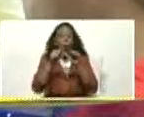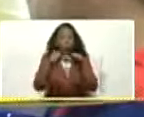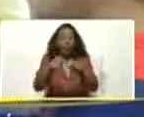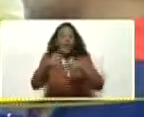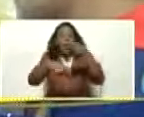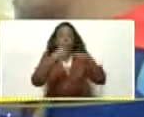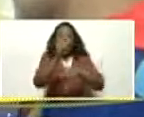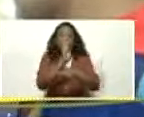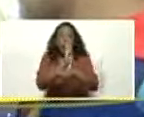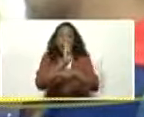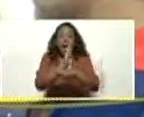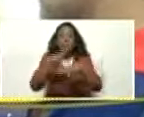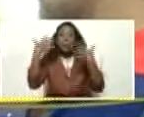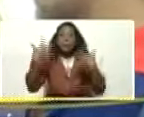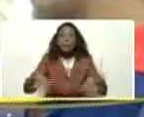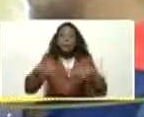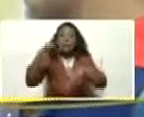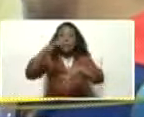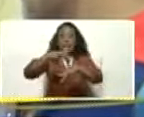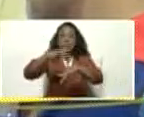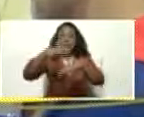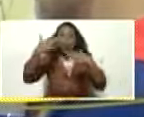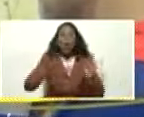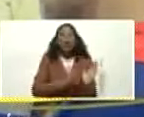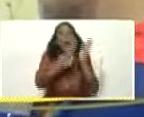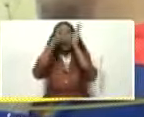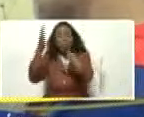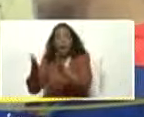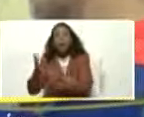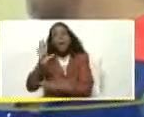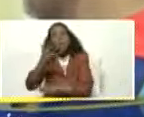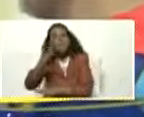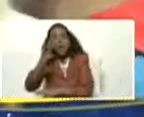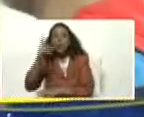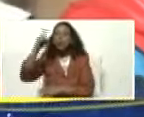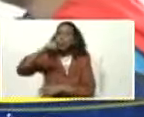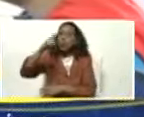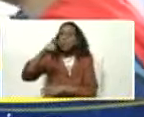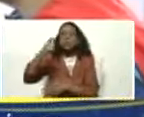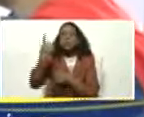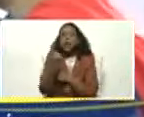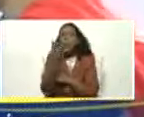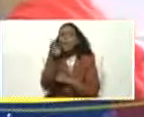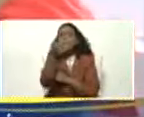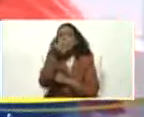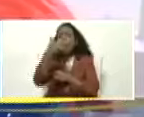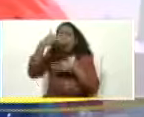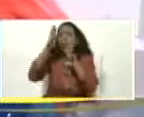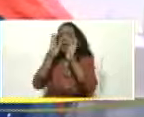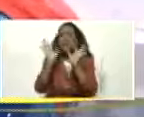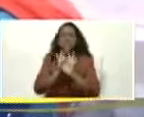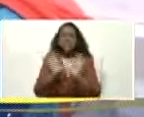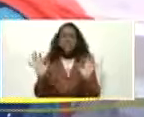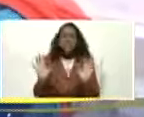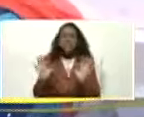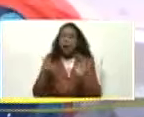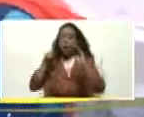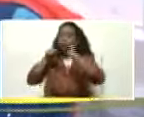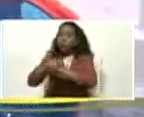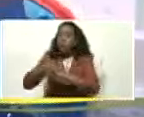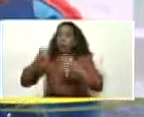unidad de cuidados intensivos cuidados intermedios para beb que solo necesitan un apoyo venatorio no